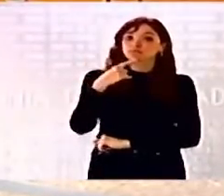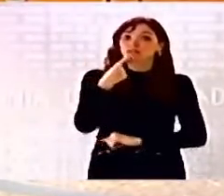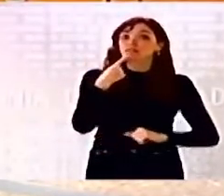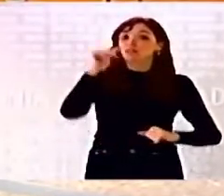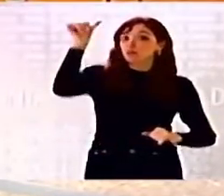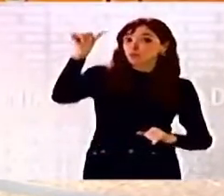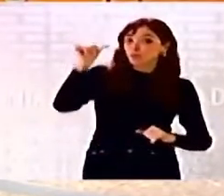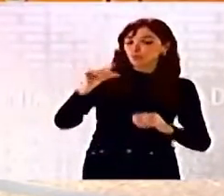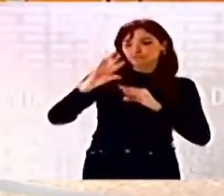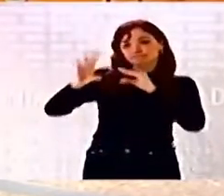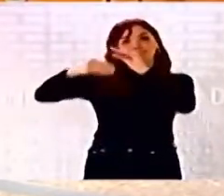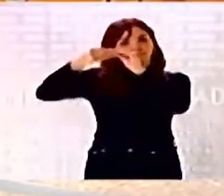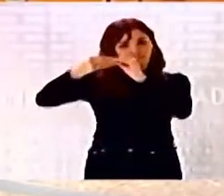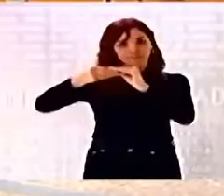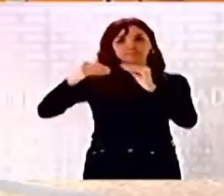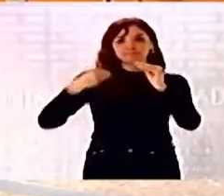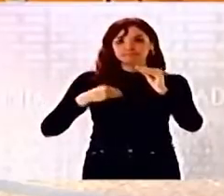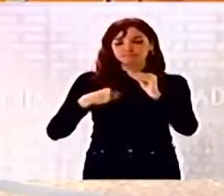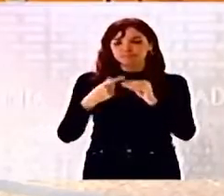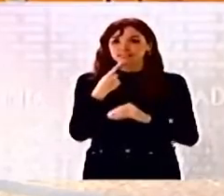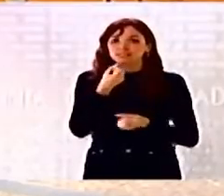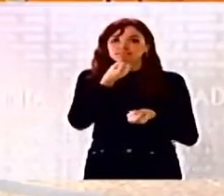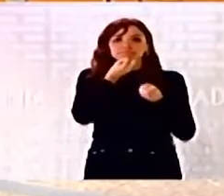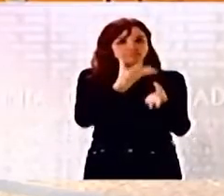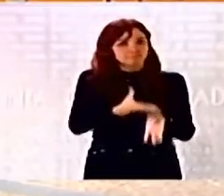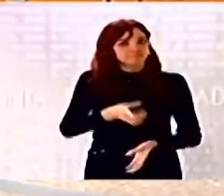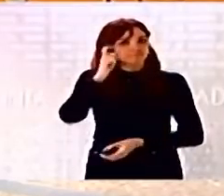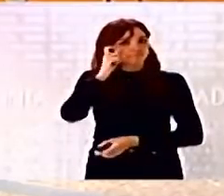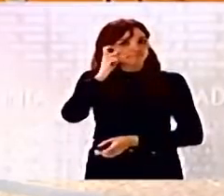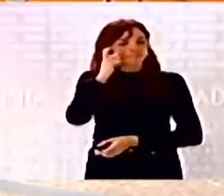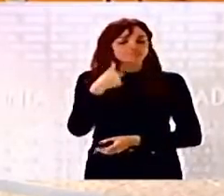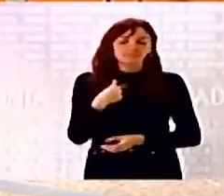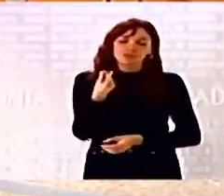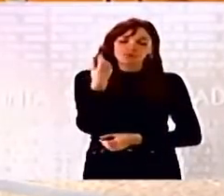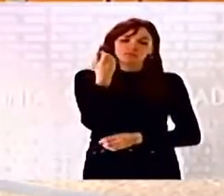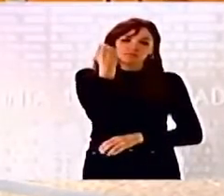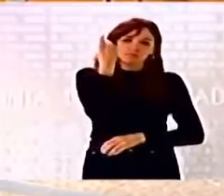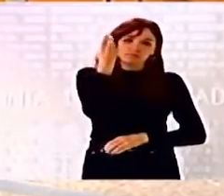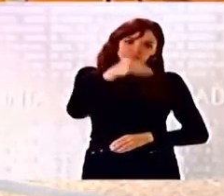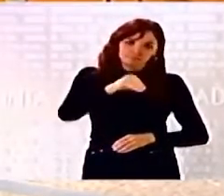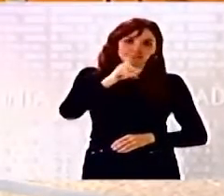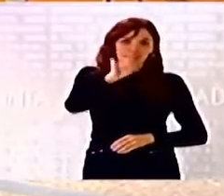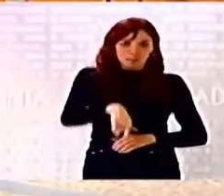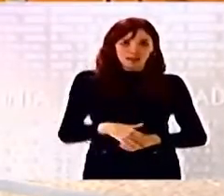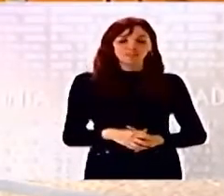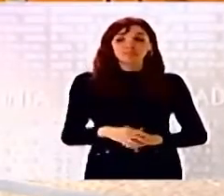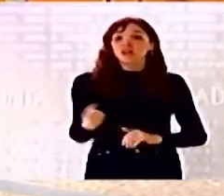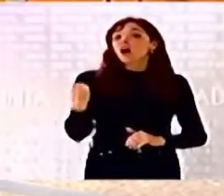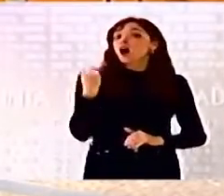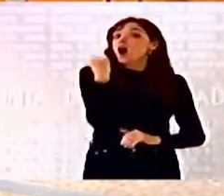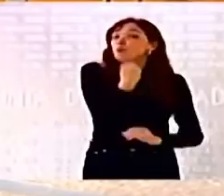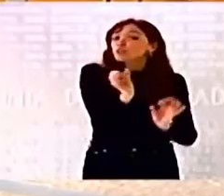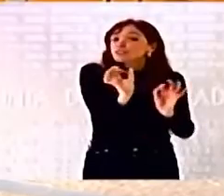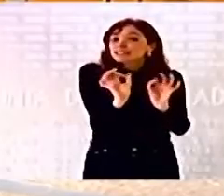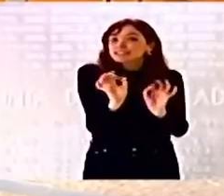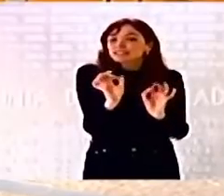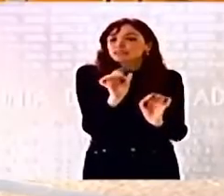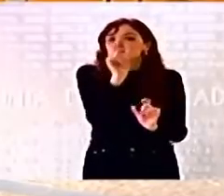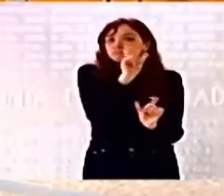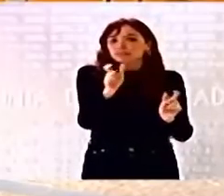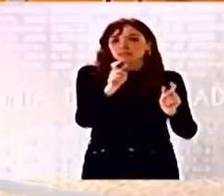equipo de gobierno, del Consejo de Gobierno ha transmitido el vicepresidente y el apoyo en este caso específico a